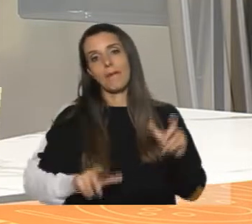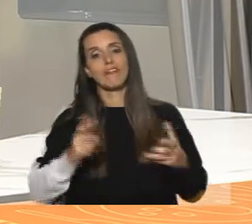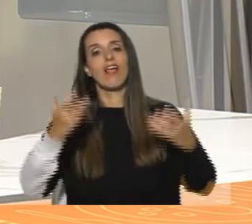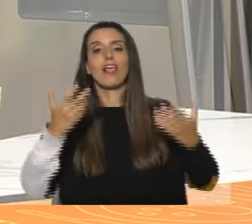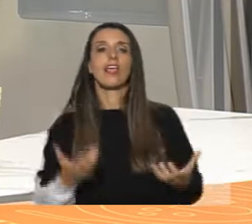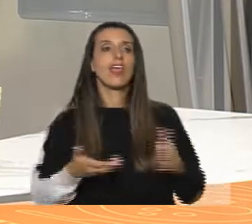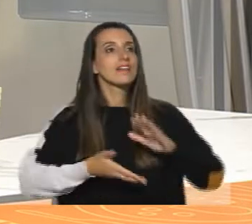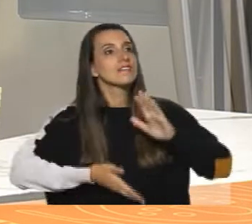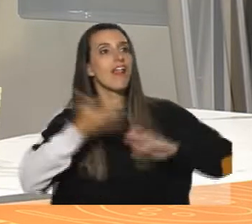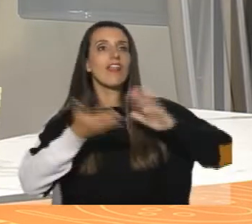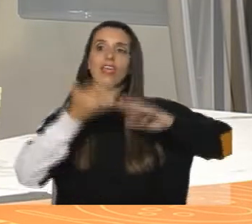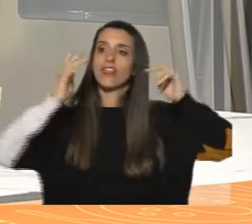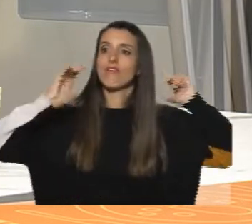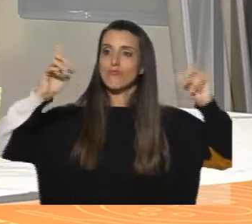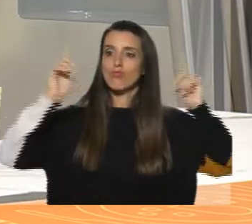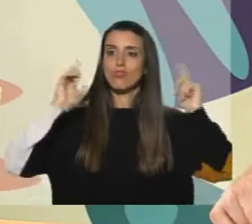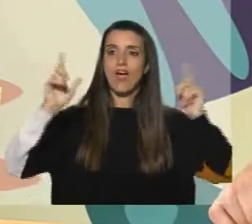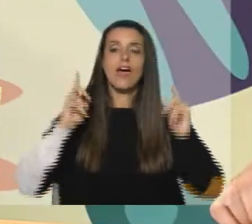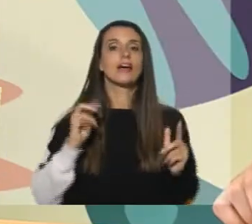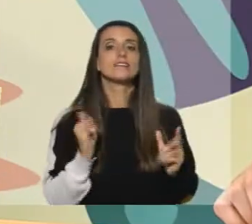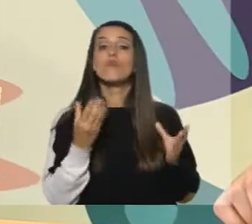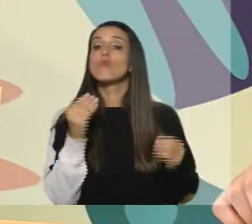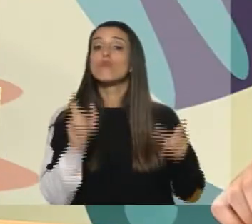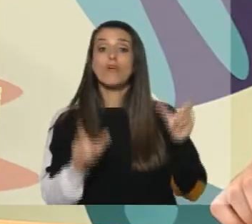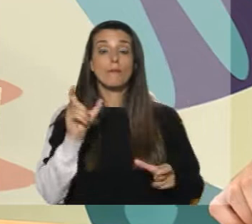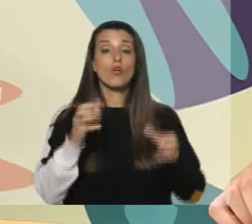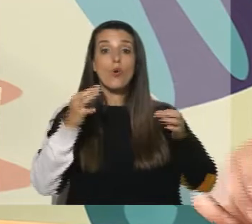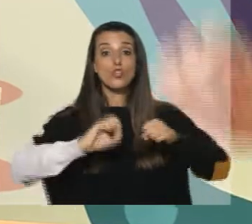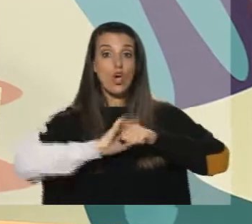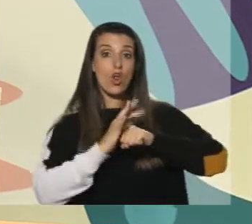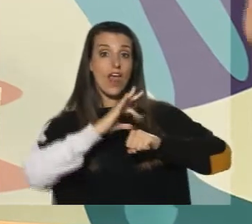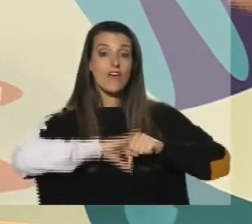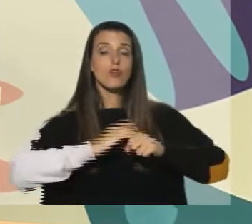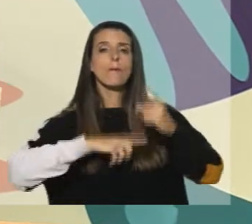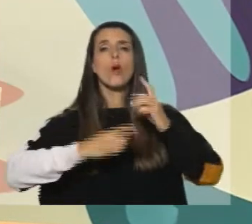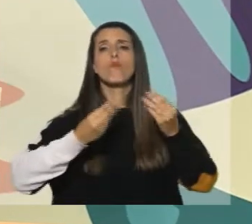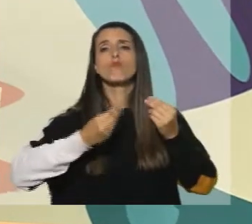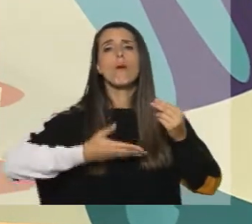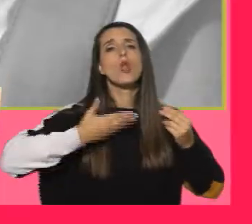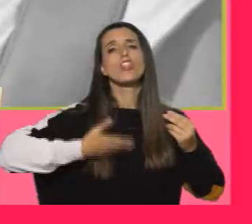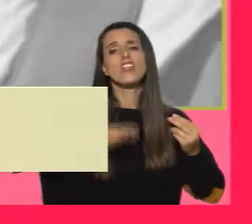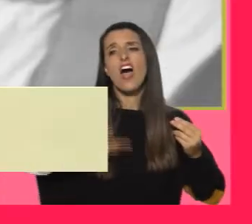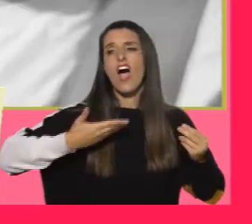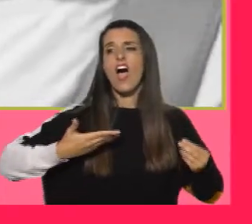salir y disfrutar todo lo que mucha gente salió en pandemia pero muchos se quejaban de